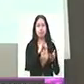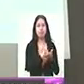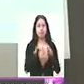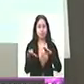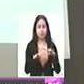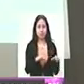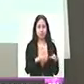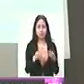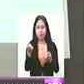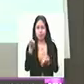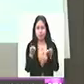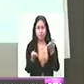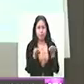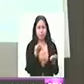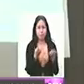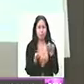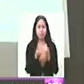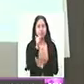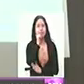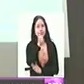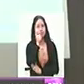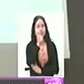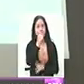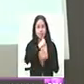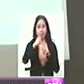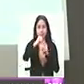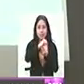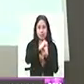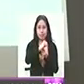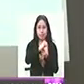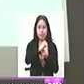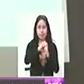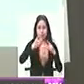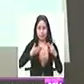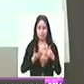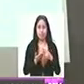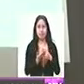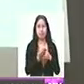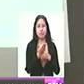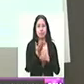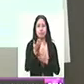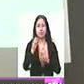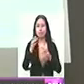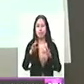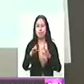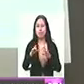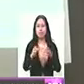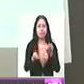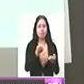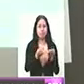el análisis permanente de la situación a través de estudios